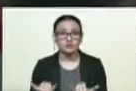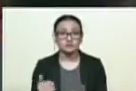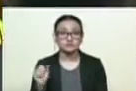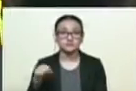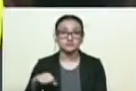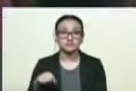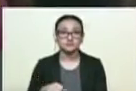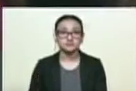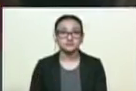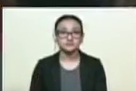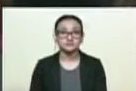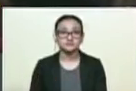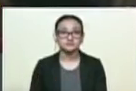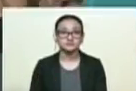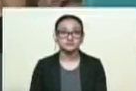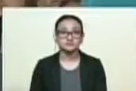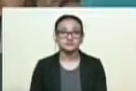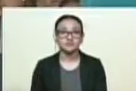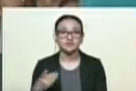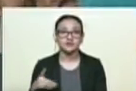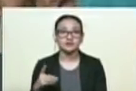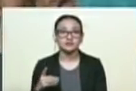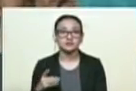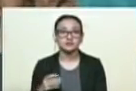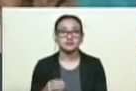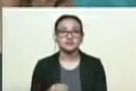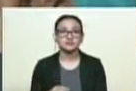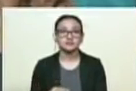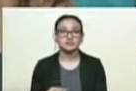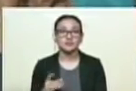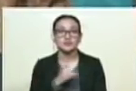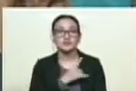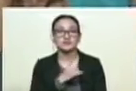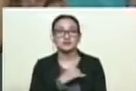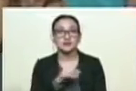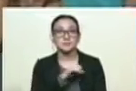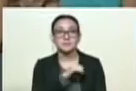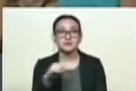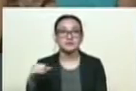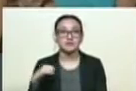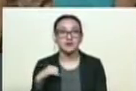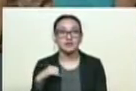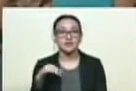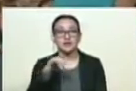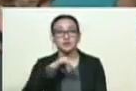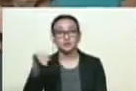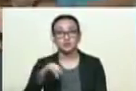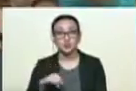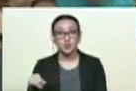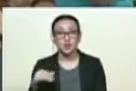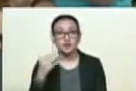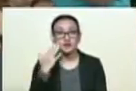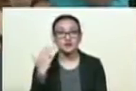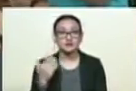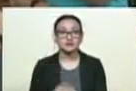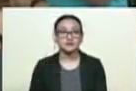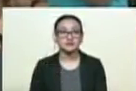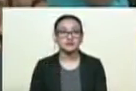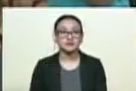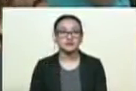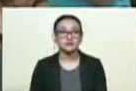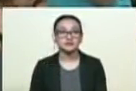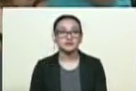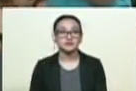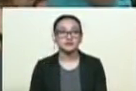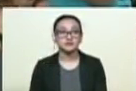Sí. ¿Qué estás estudiando? Derecho, en una universidad privada, la Urbe, Zulia. Para que vos veáis,